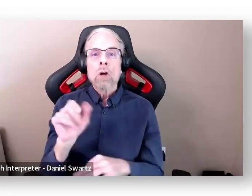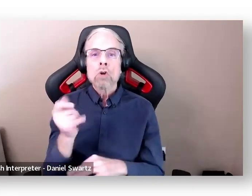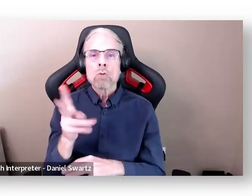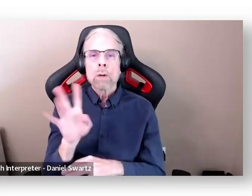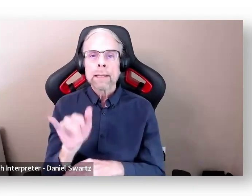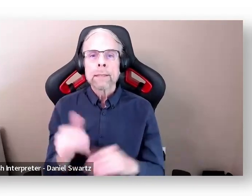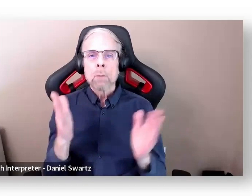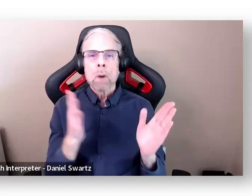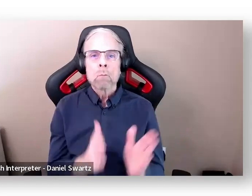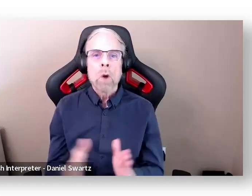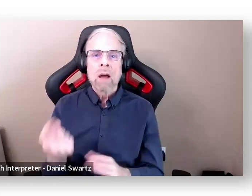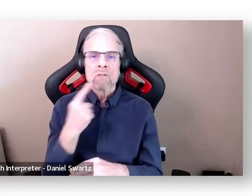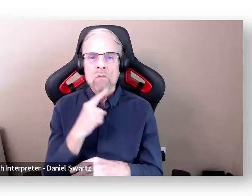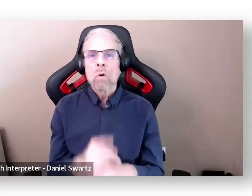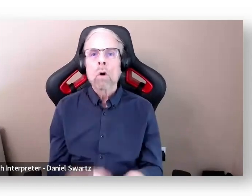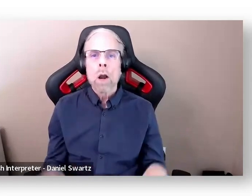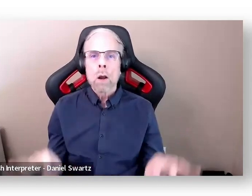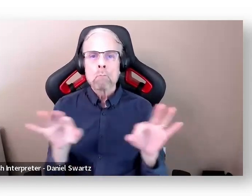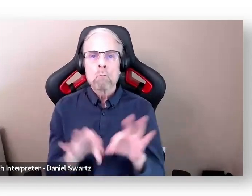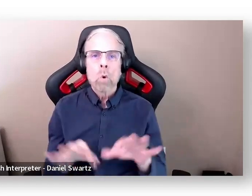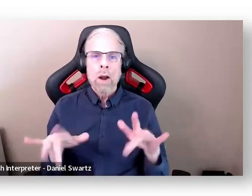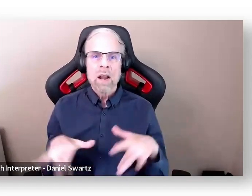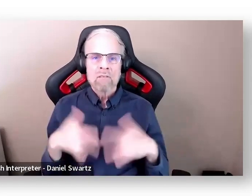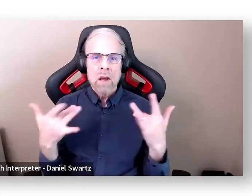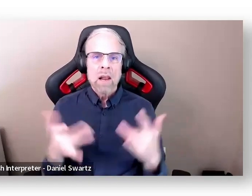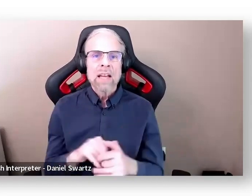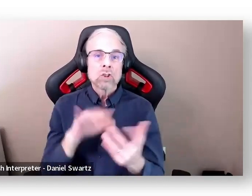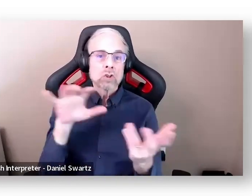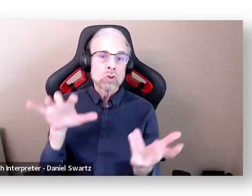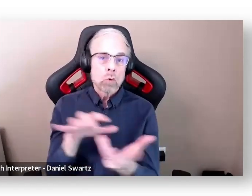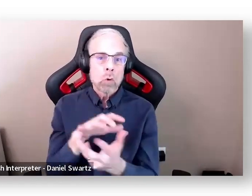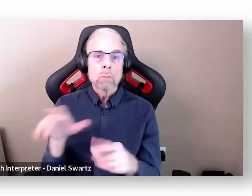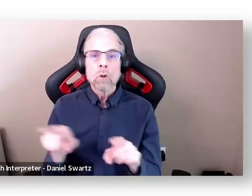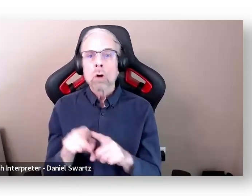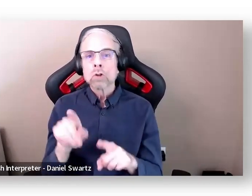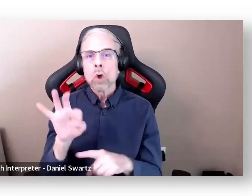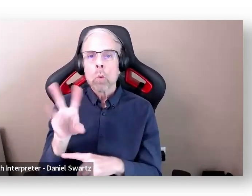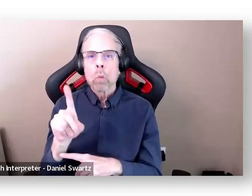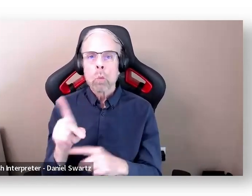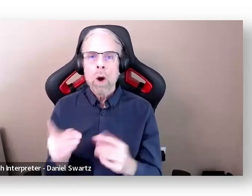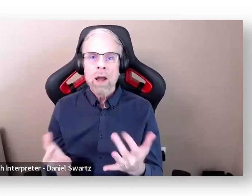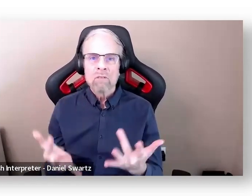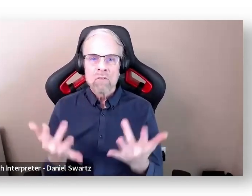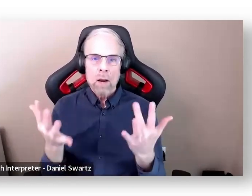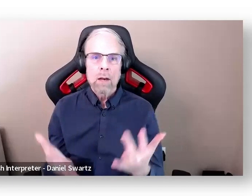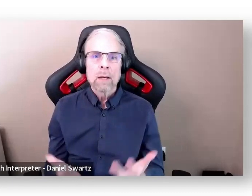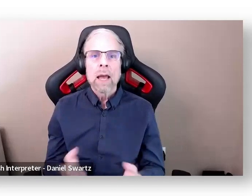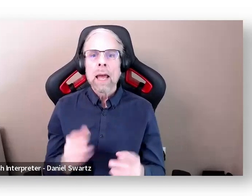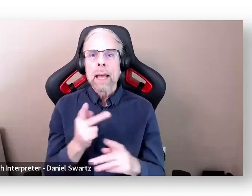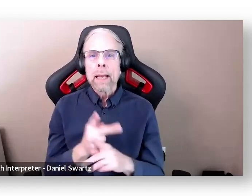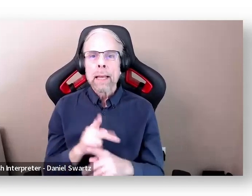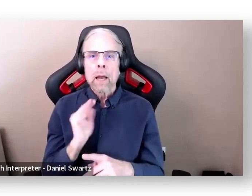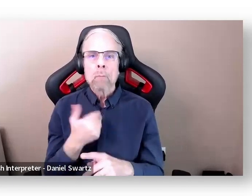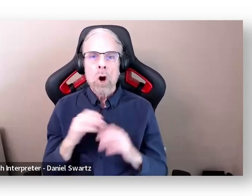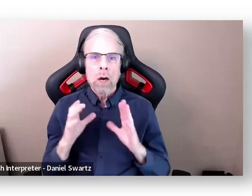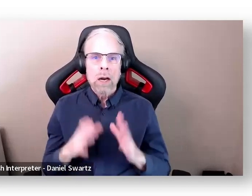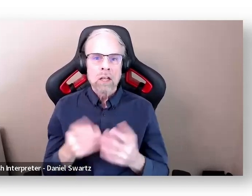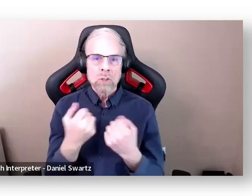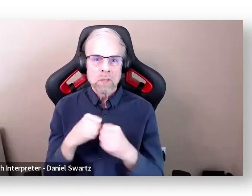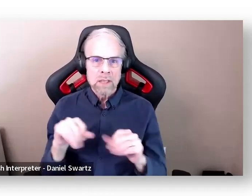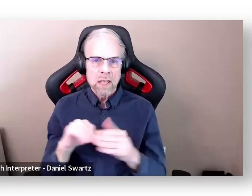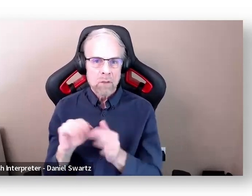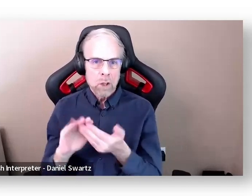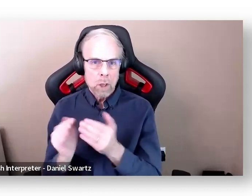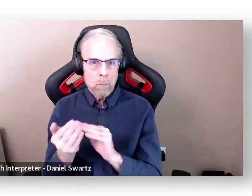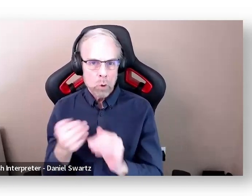Es importante que una empresa de servicios públicos se prepare para eventos importantes, incluidas tormentas e incendios forestales, para mantener a nuestros clientes